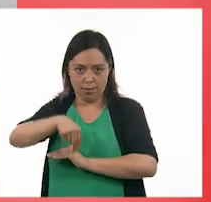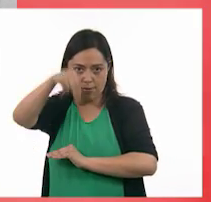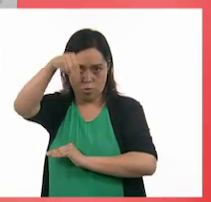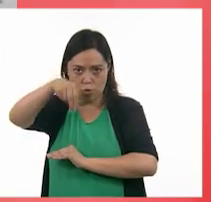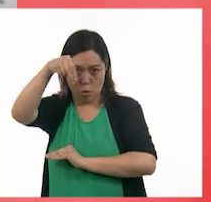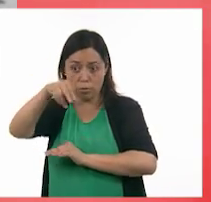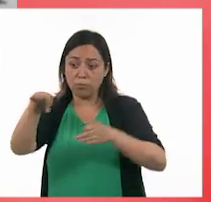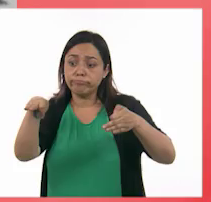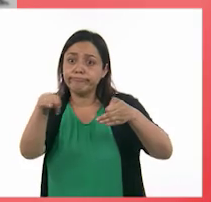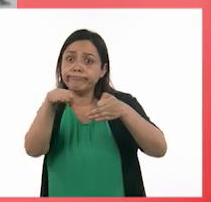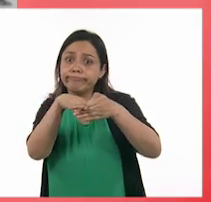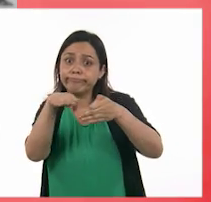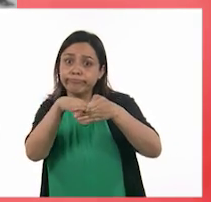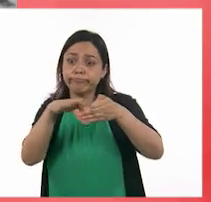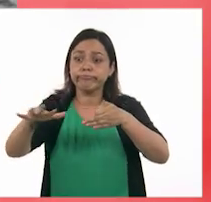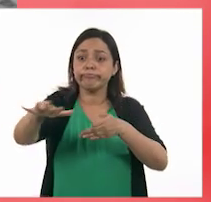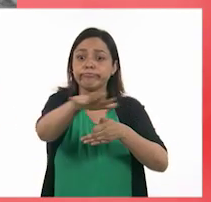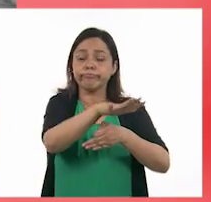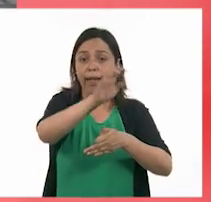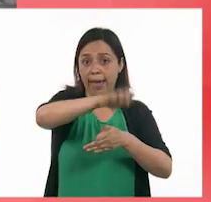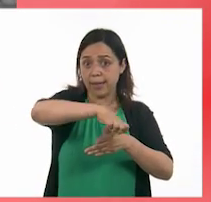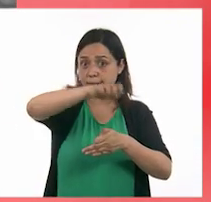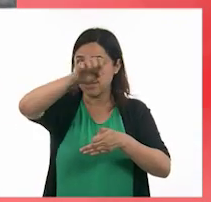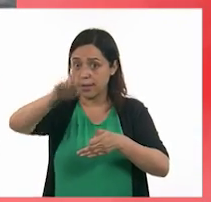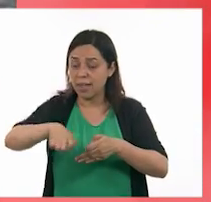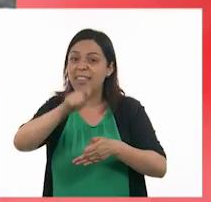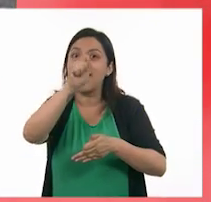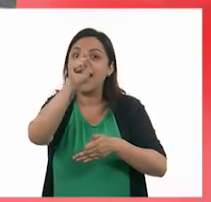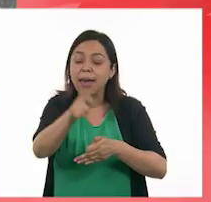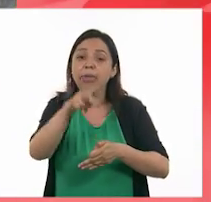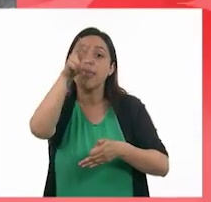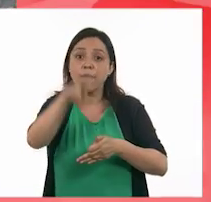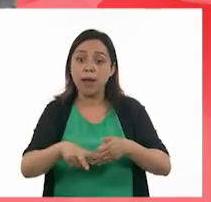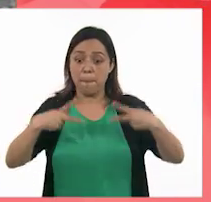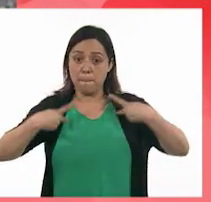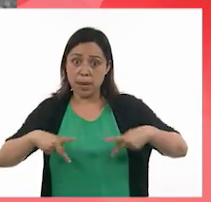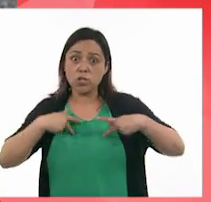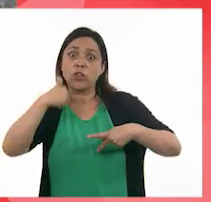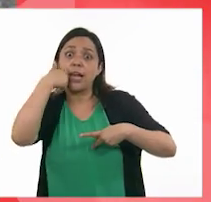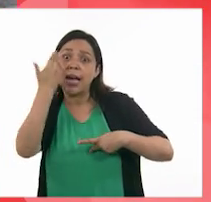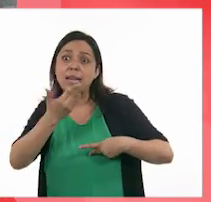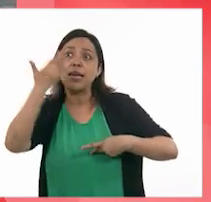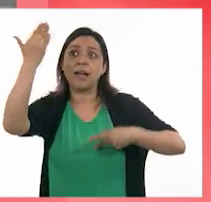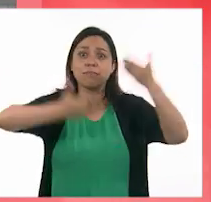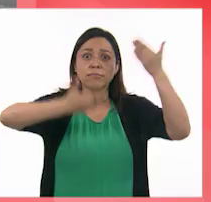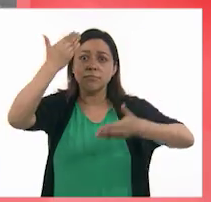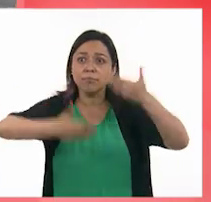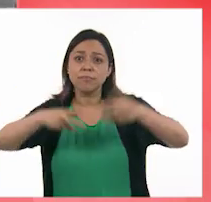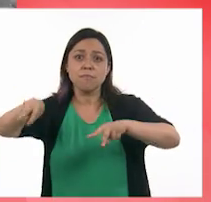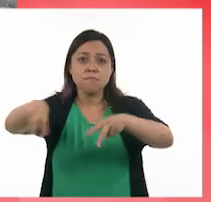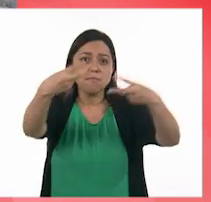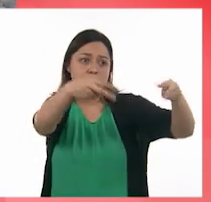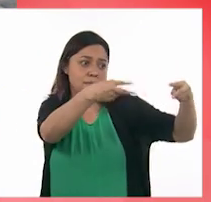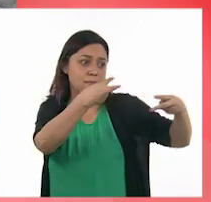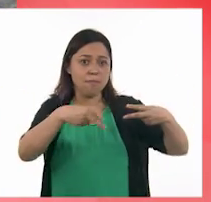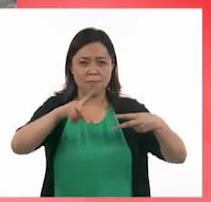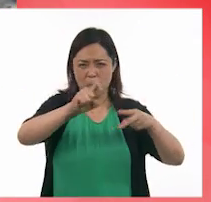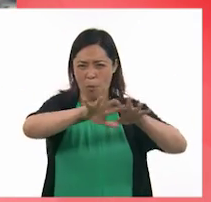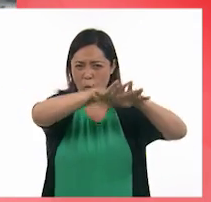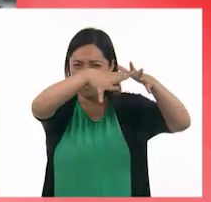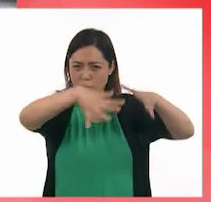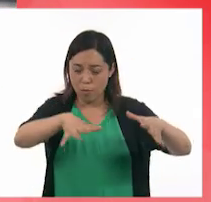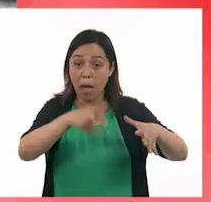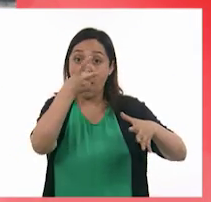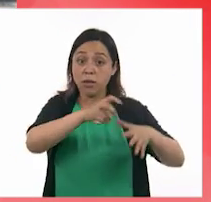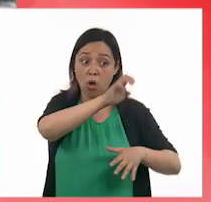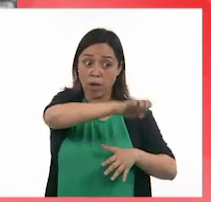la cercanía a la bahía de Ensenada, que era atractiva para el comercio marítimo, fue que Ensenada empezó a crecer.